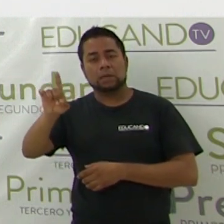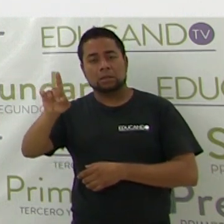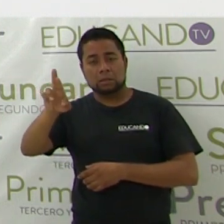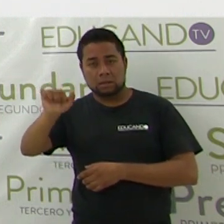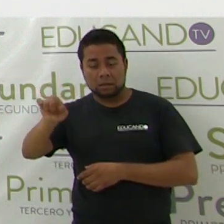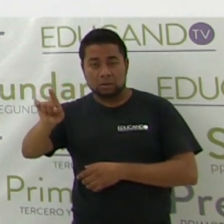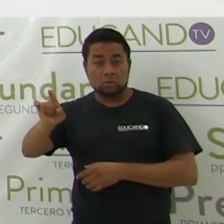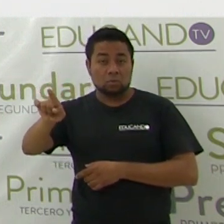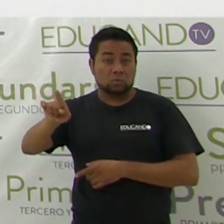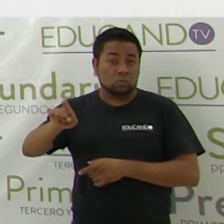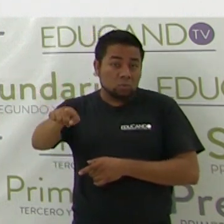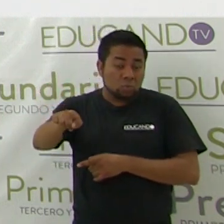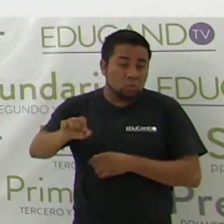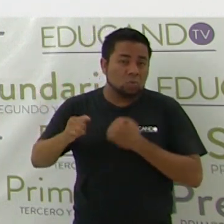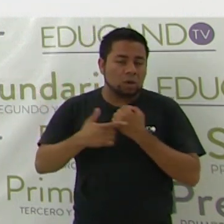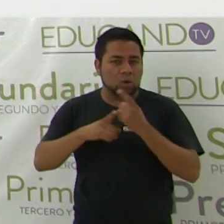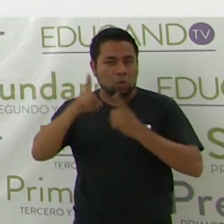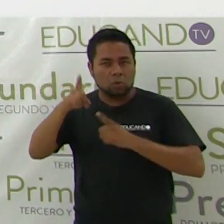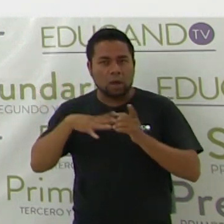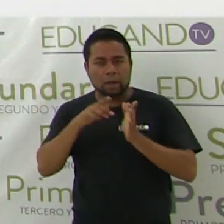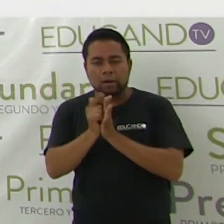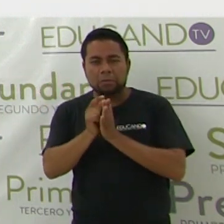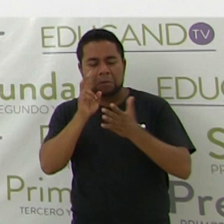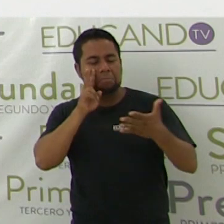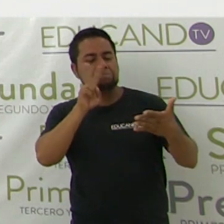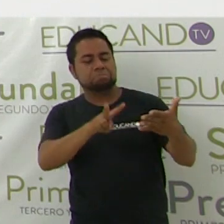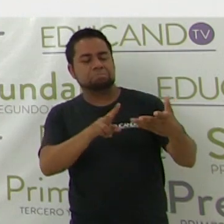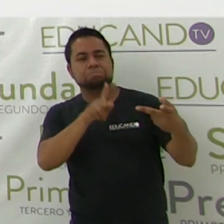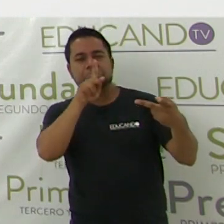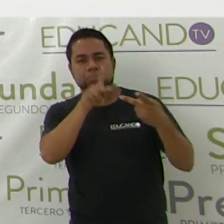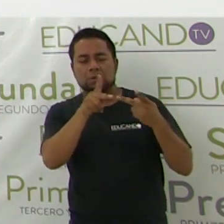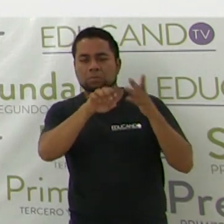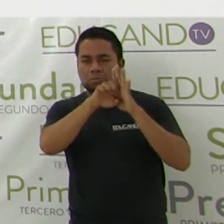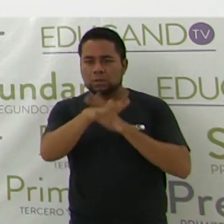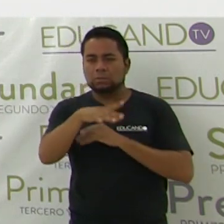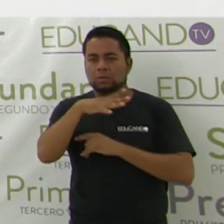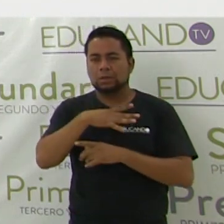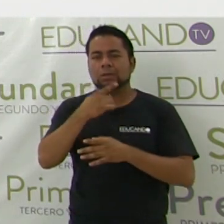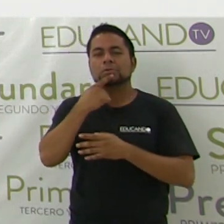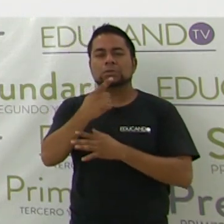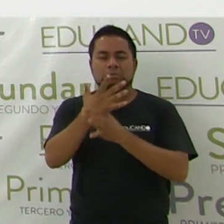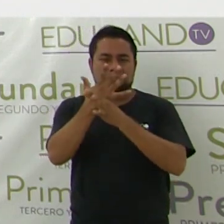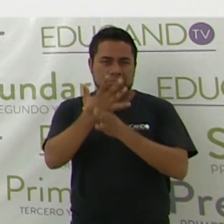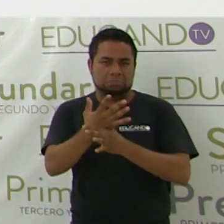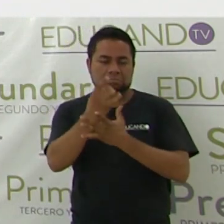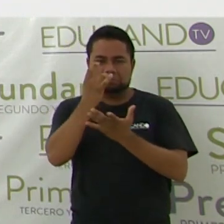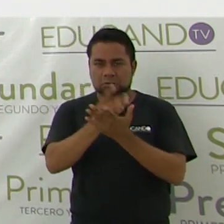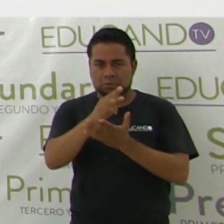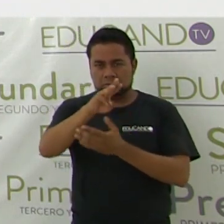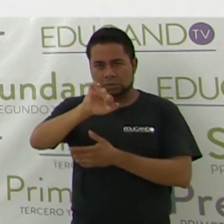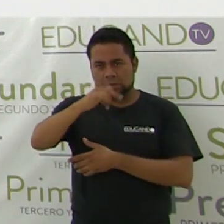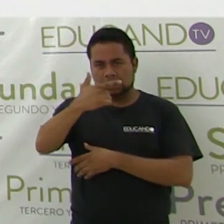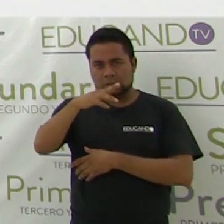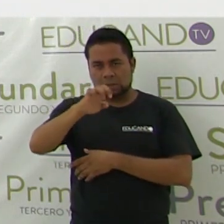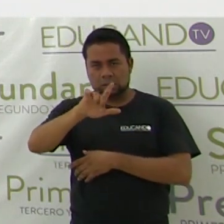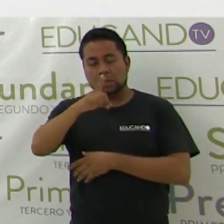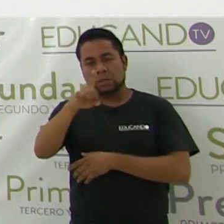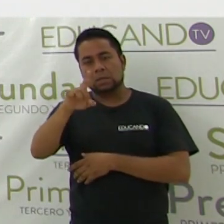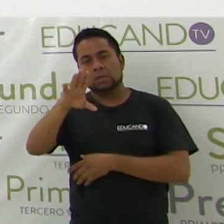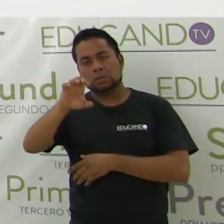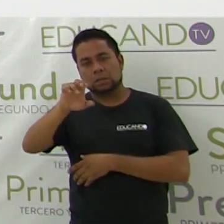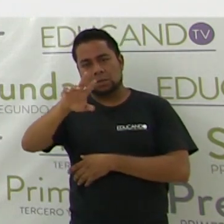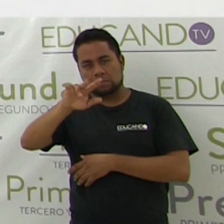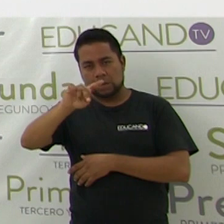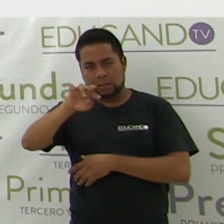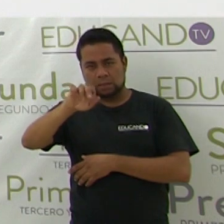duda, aquí está el libro. Entonces, por ejemplo, aquí nada más dice Miguel de Cervantes. Pero usualmente